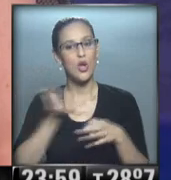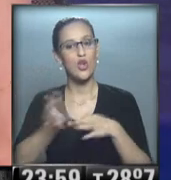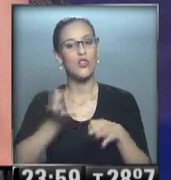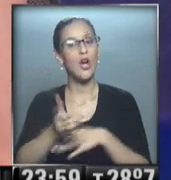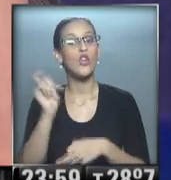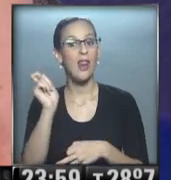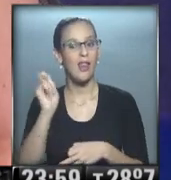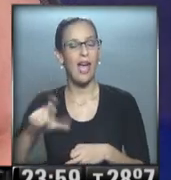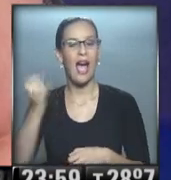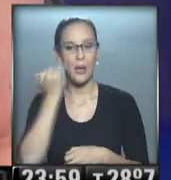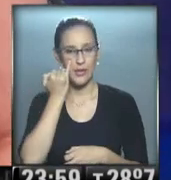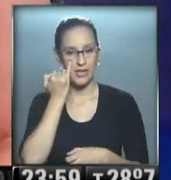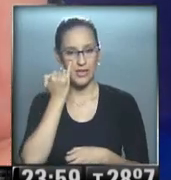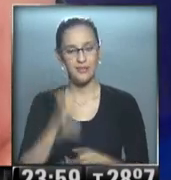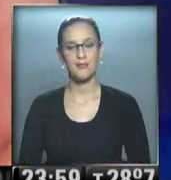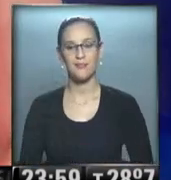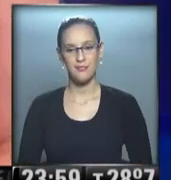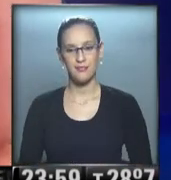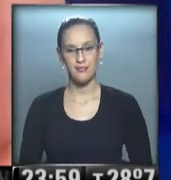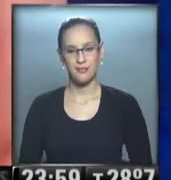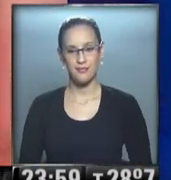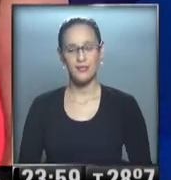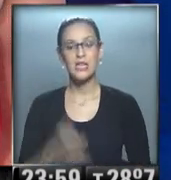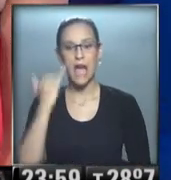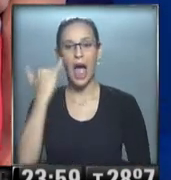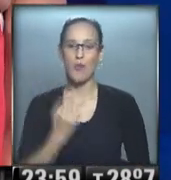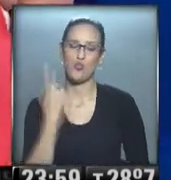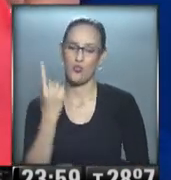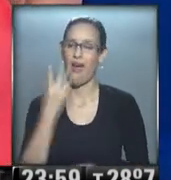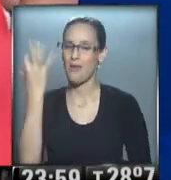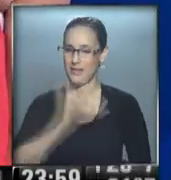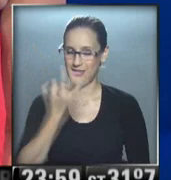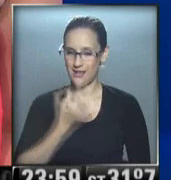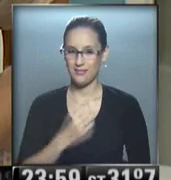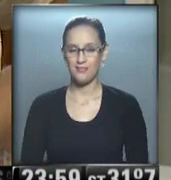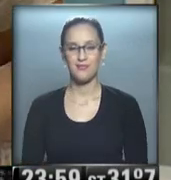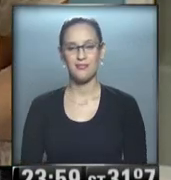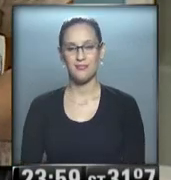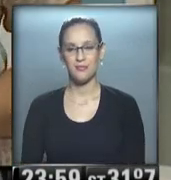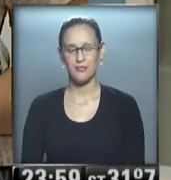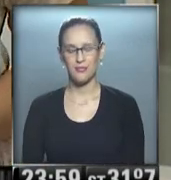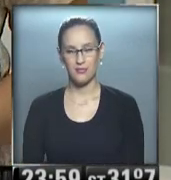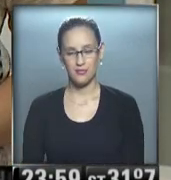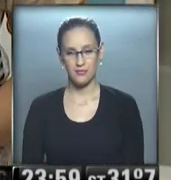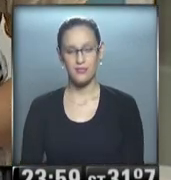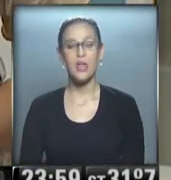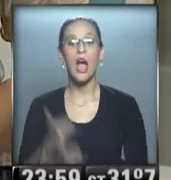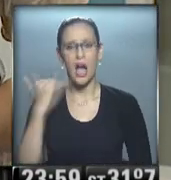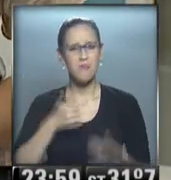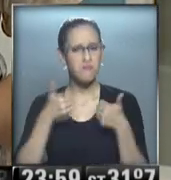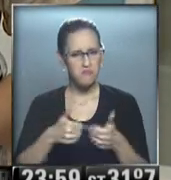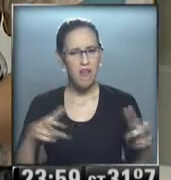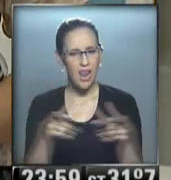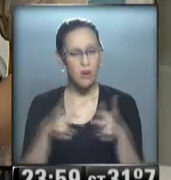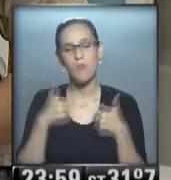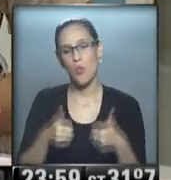la mano de Gabriela Radice, aunque ya hay de adelanto una recomendación entre tus manos. Hay muy buenas películas en la